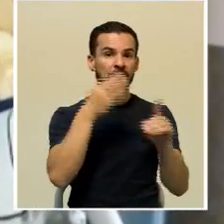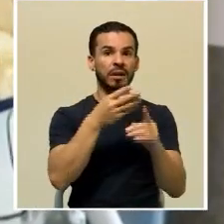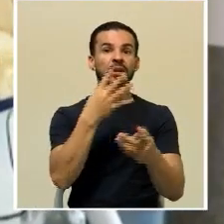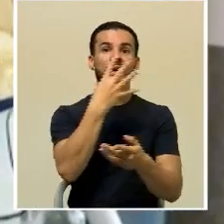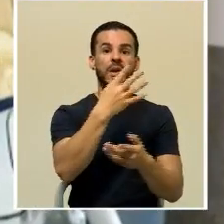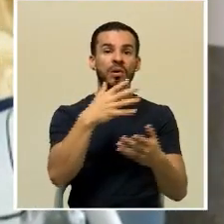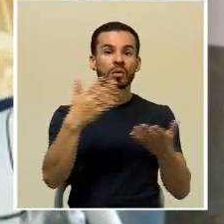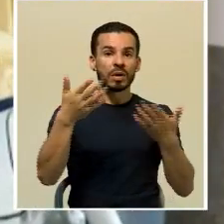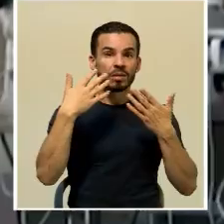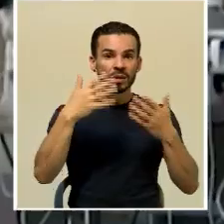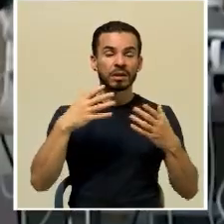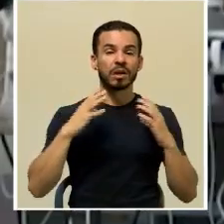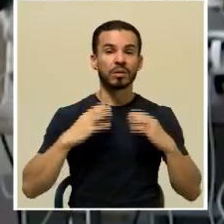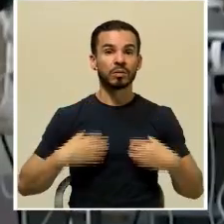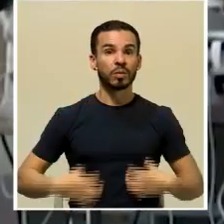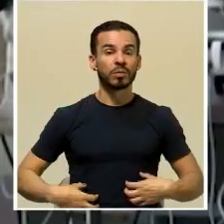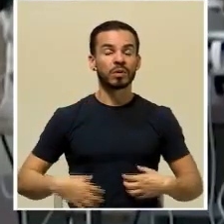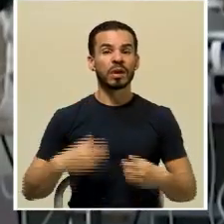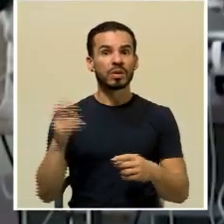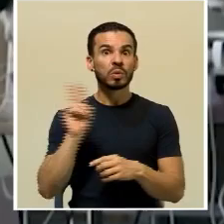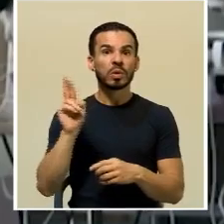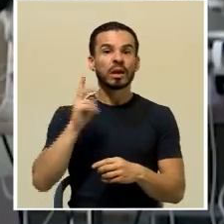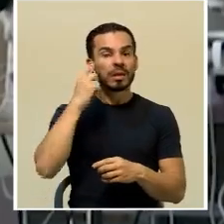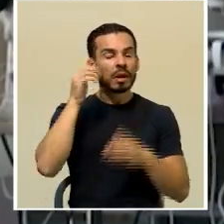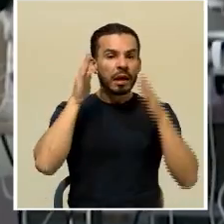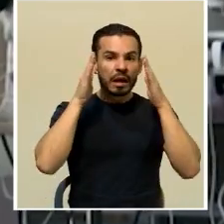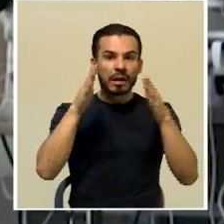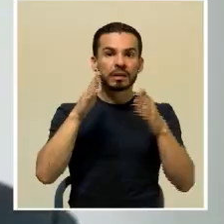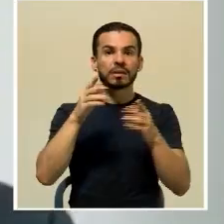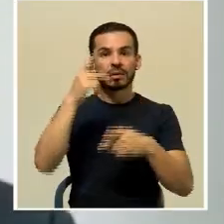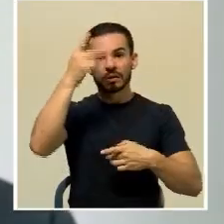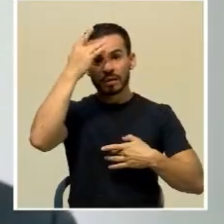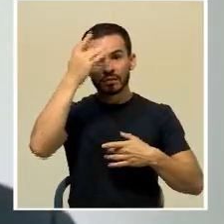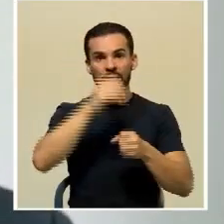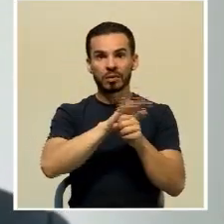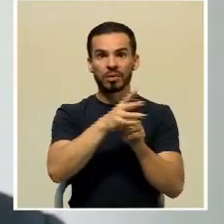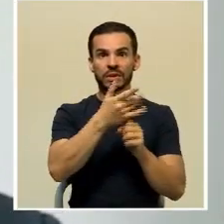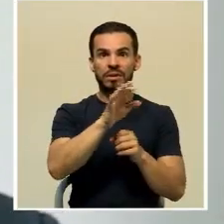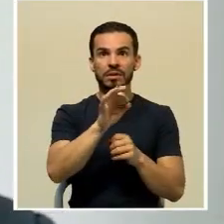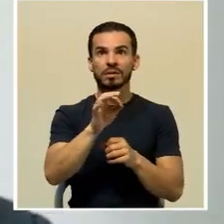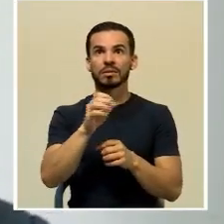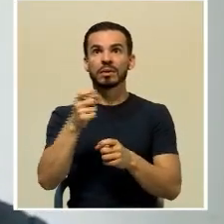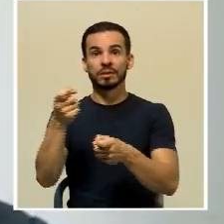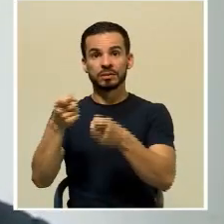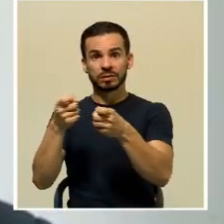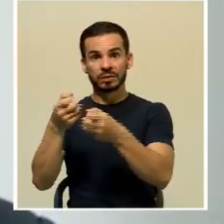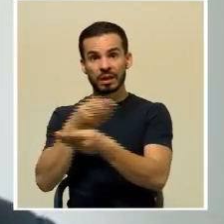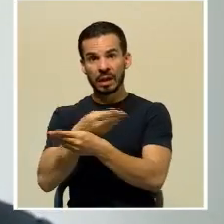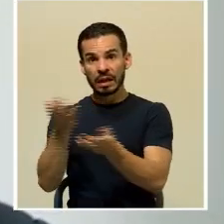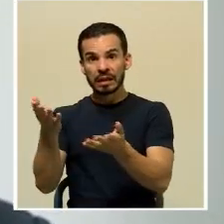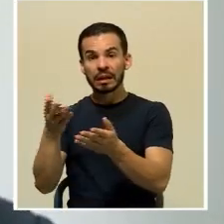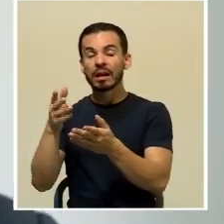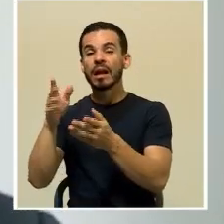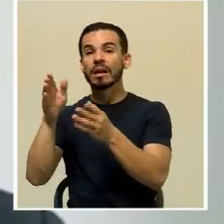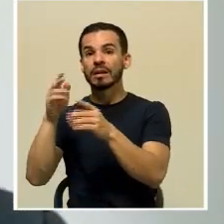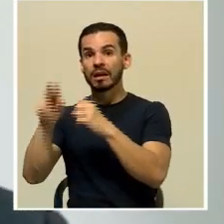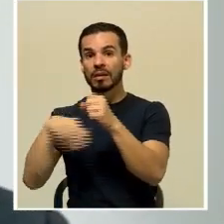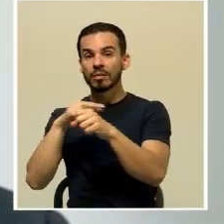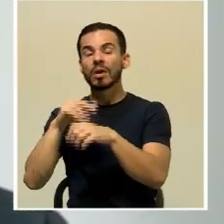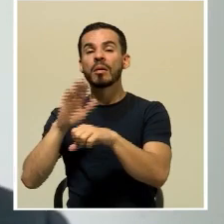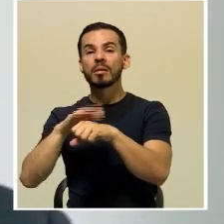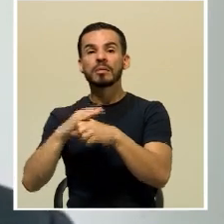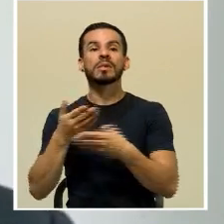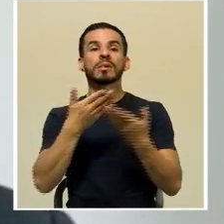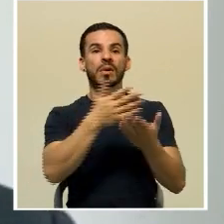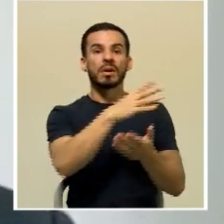ventiladores pulmonares urgentes para la atención de pacientes COVID-19. La Contraloría General de la República le autorizó a la Caja Costarricense